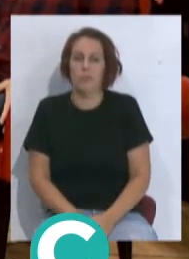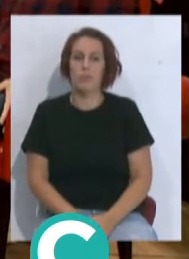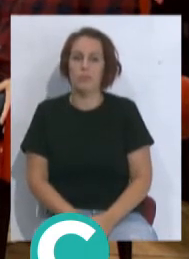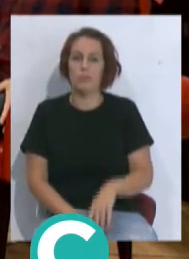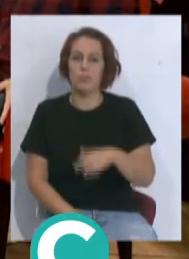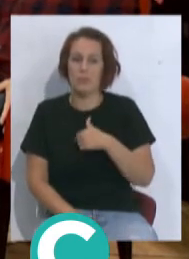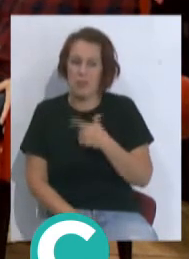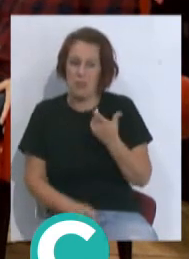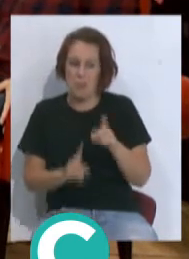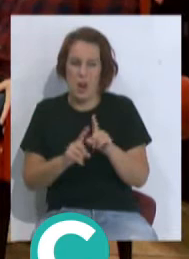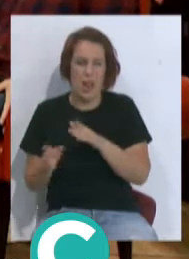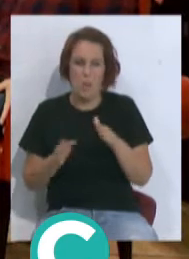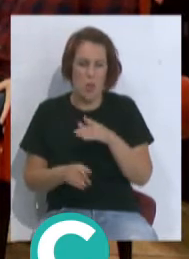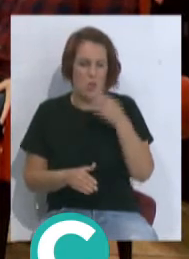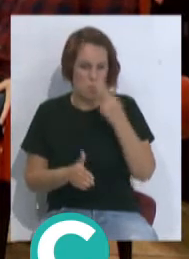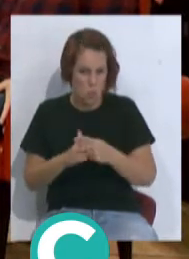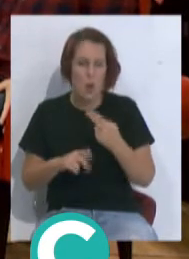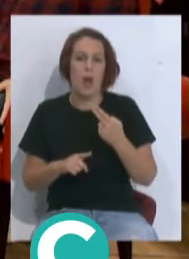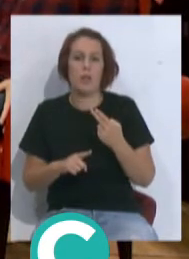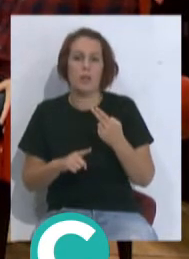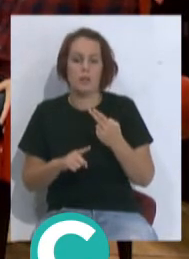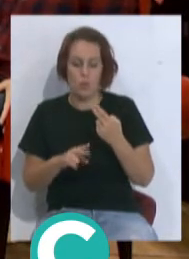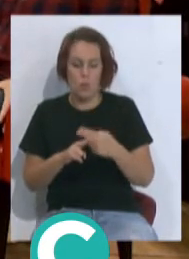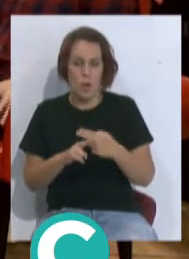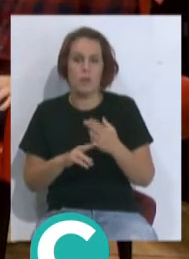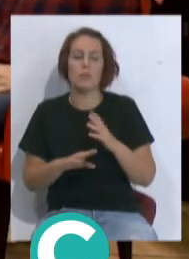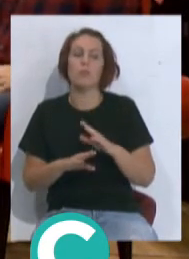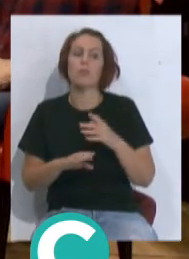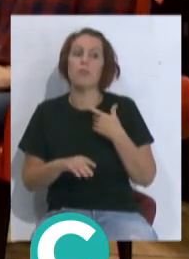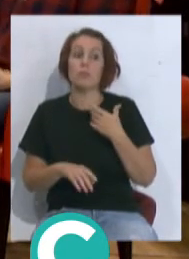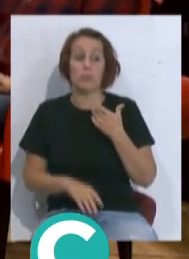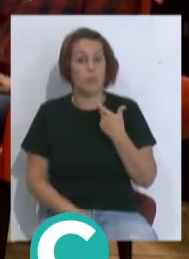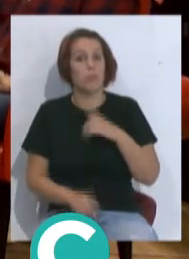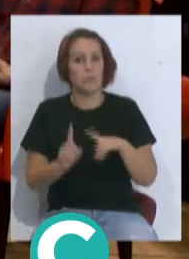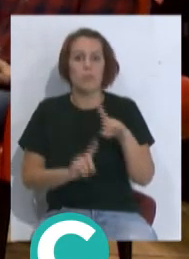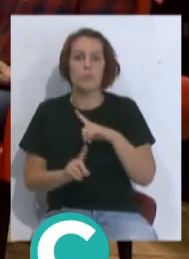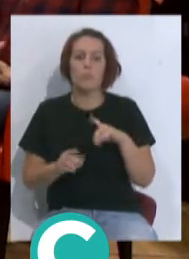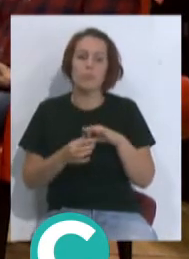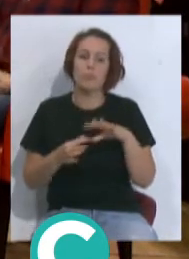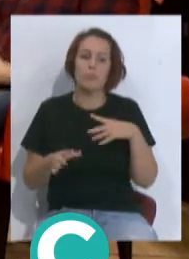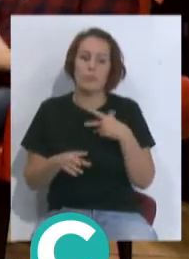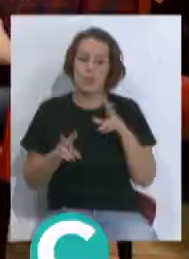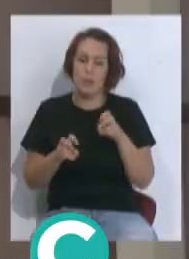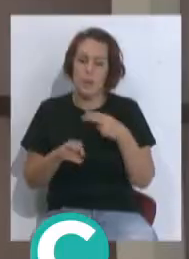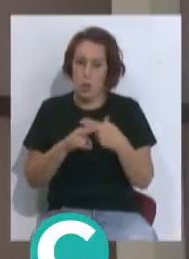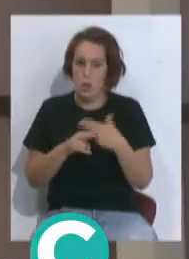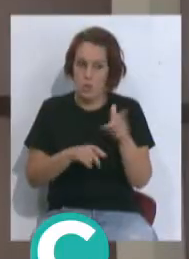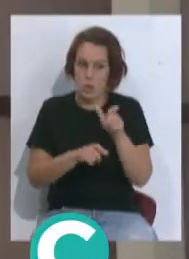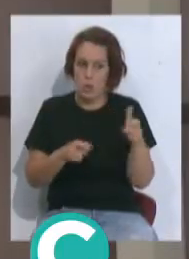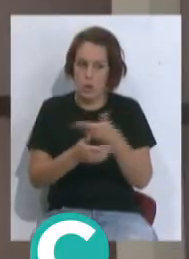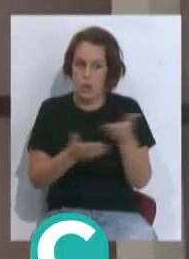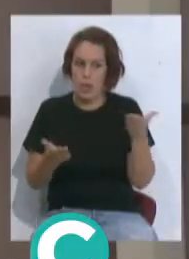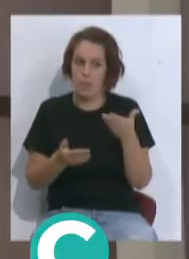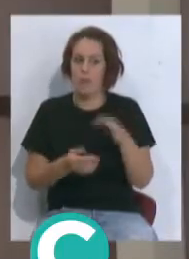la verdad es que a tiempos muy duros. Una papeleta con independencia del plano político, o cualquier persona que tenga